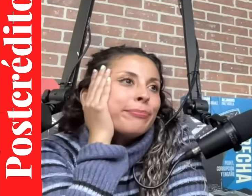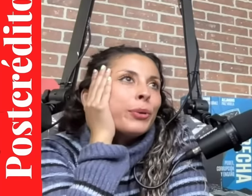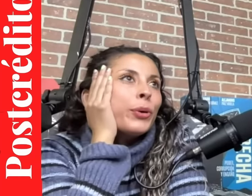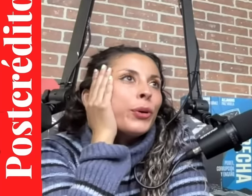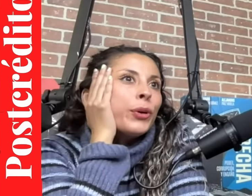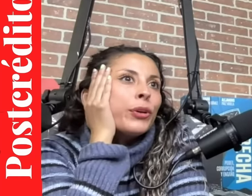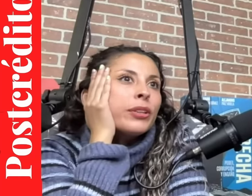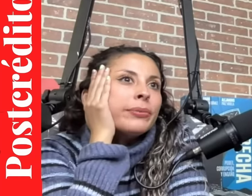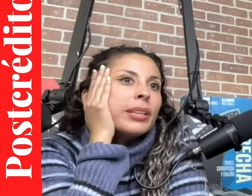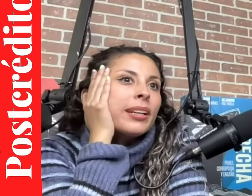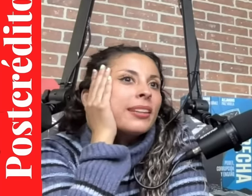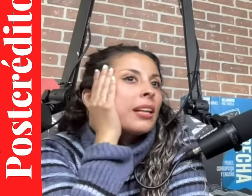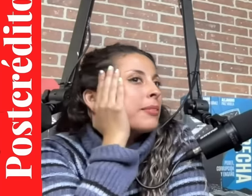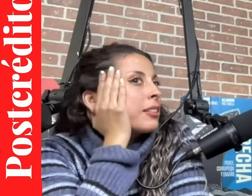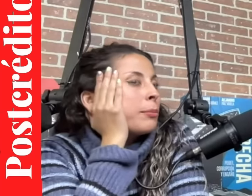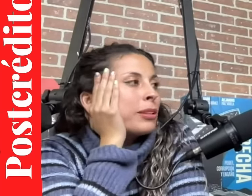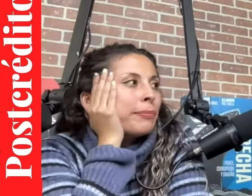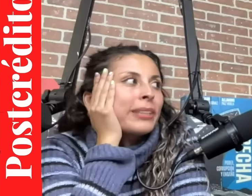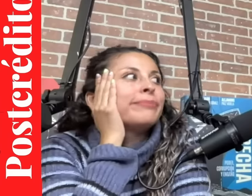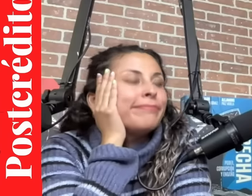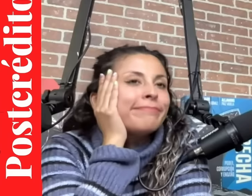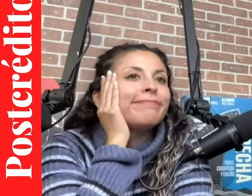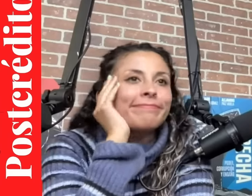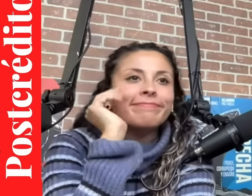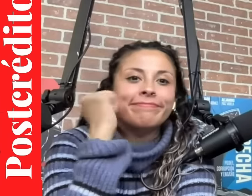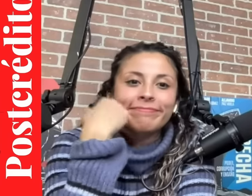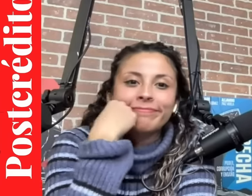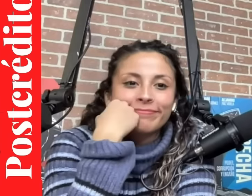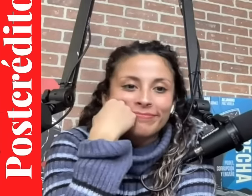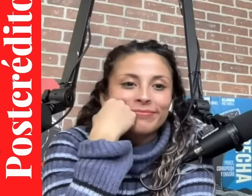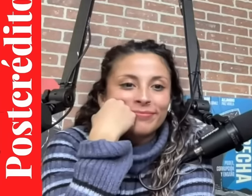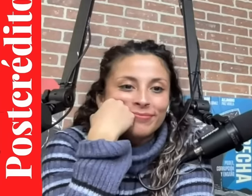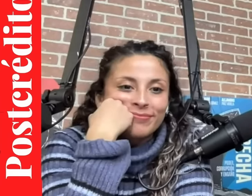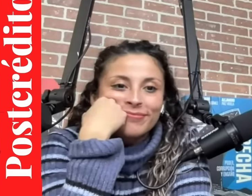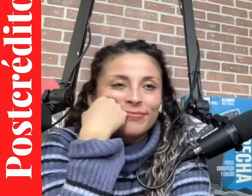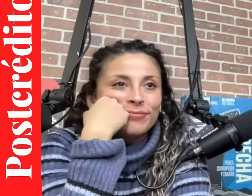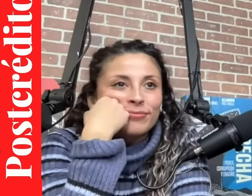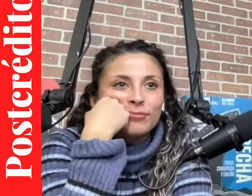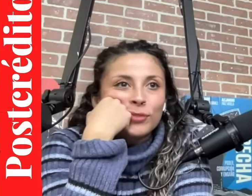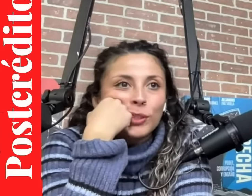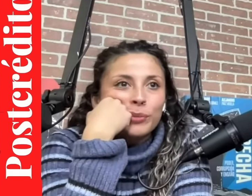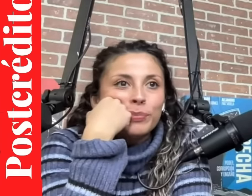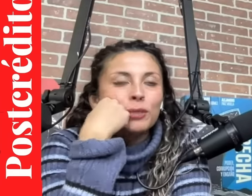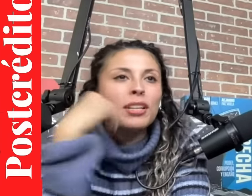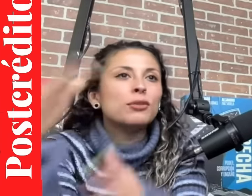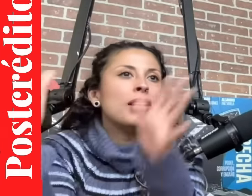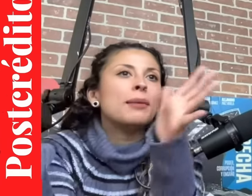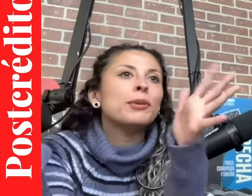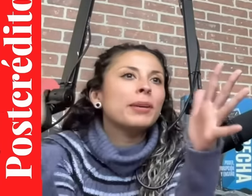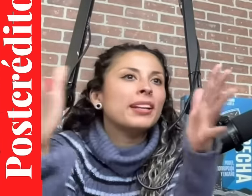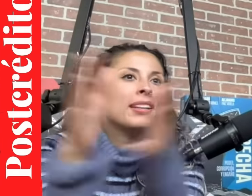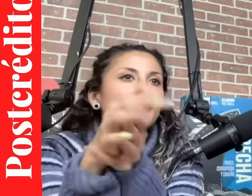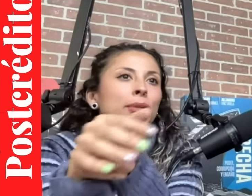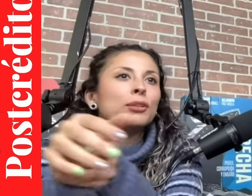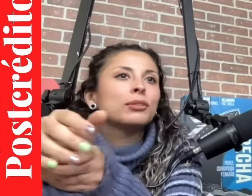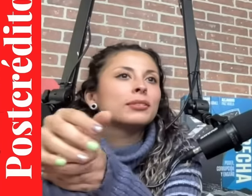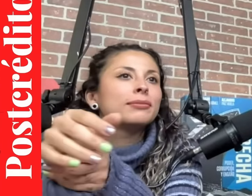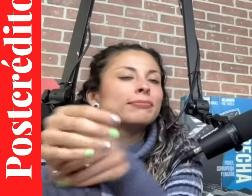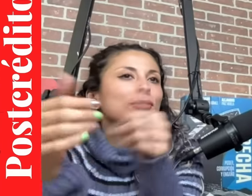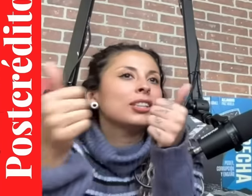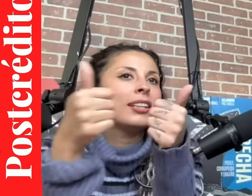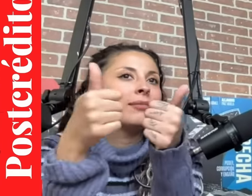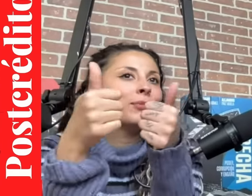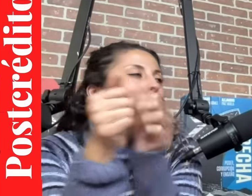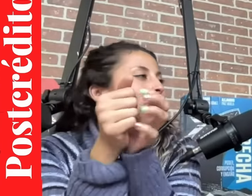publicidad por Televisa chapultep m Órale nunca había escuchado no es una escuela muy pequeña